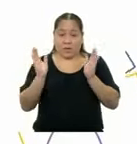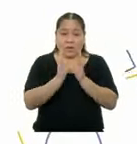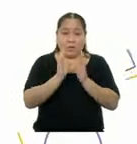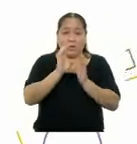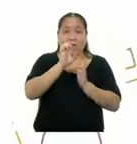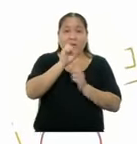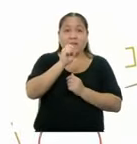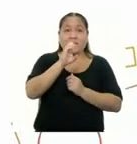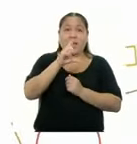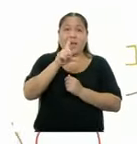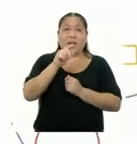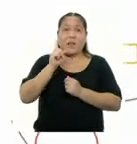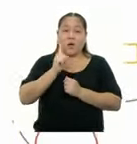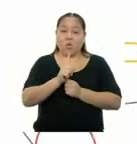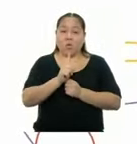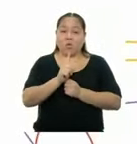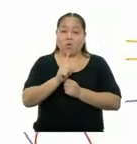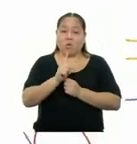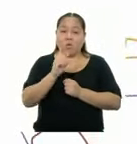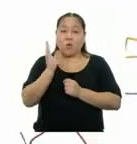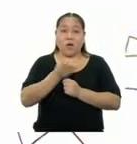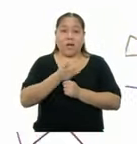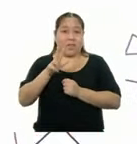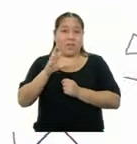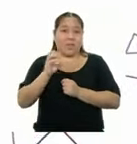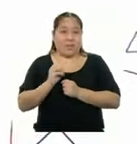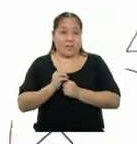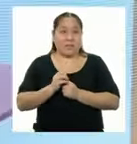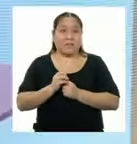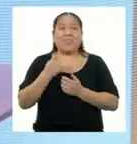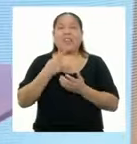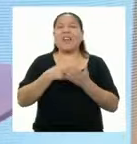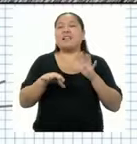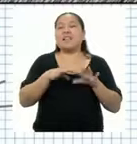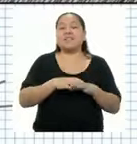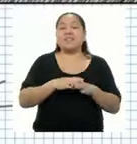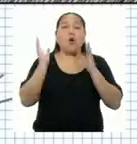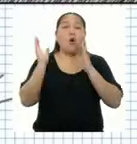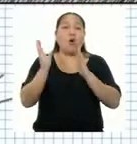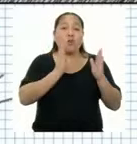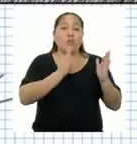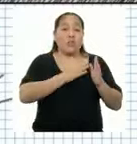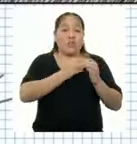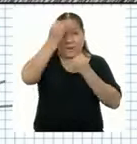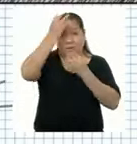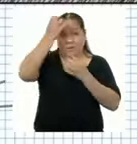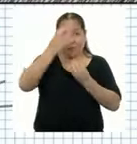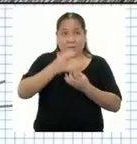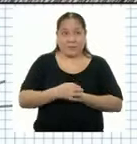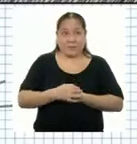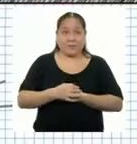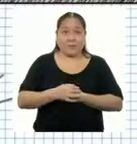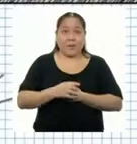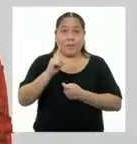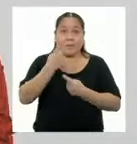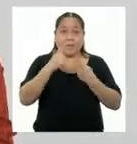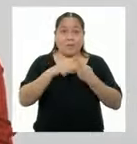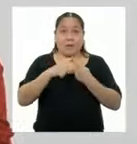30, antes de resolver, ¿qué se hace? Se ordenan los datos. Muy bien. Primer